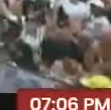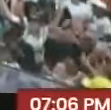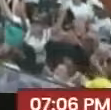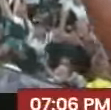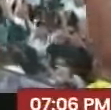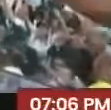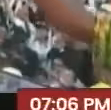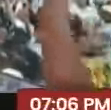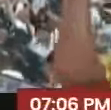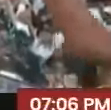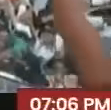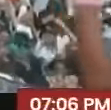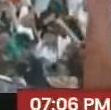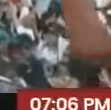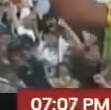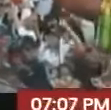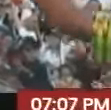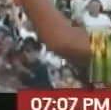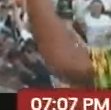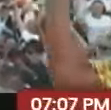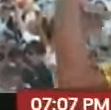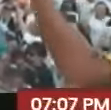Venezuela.